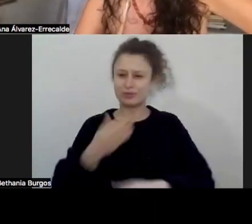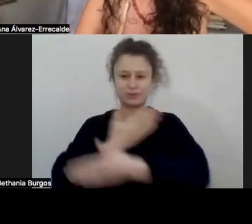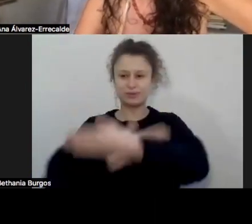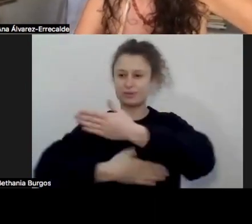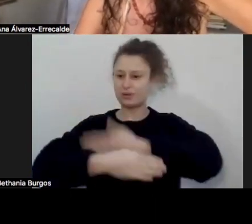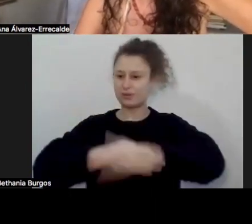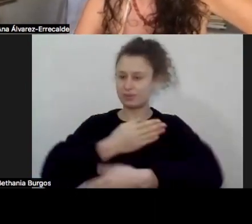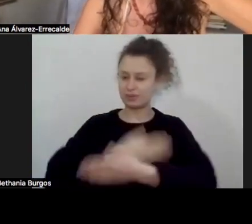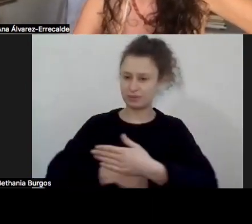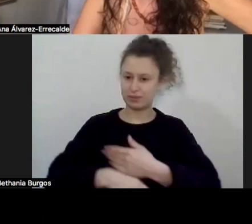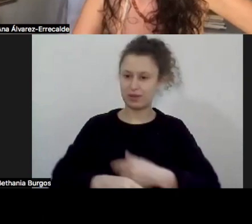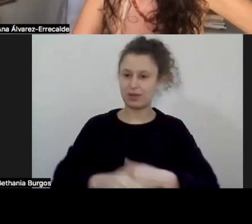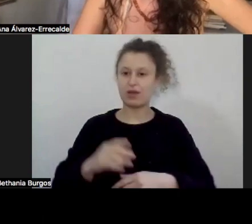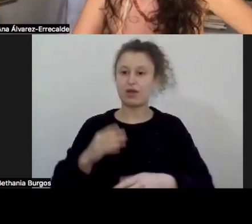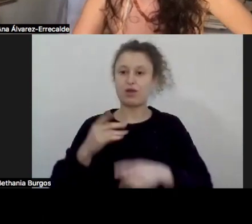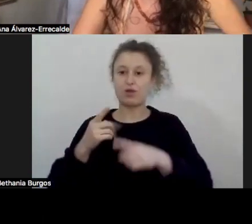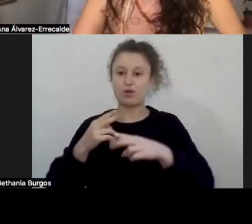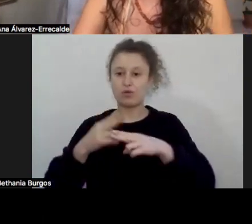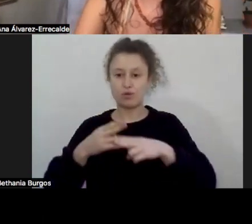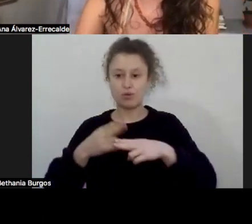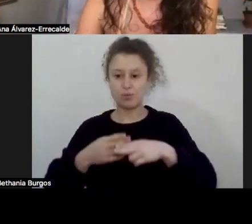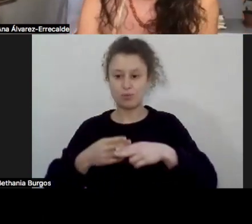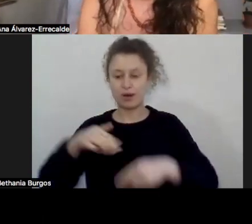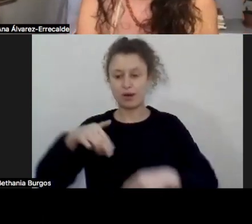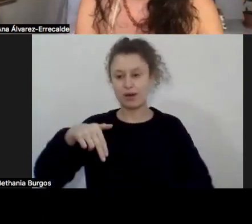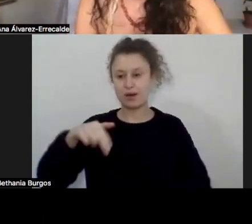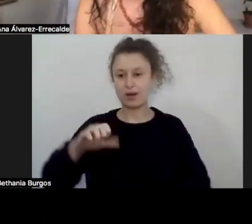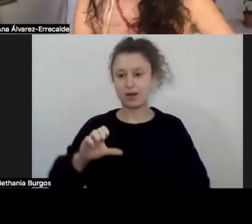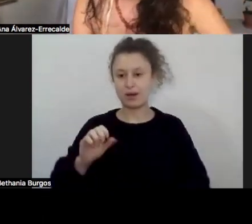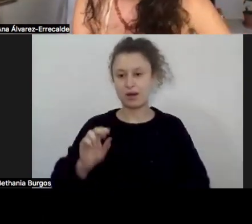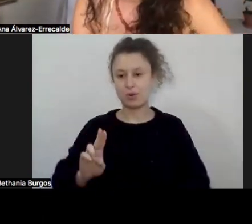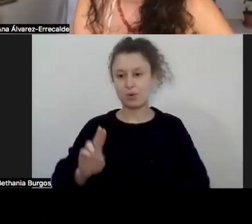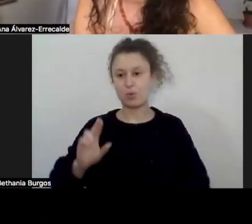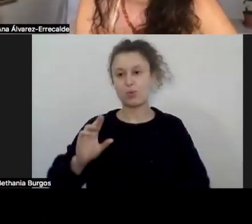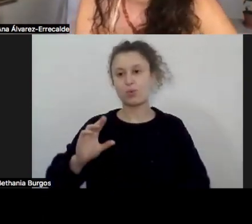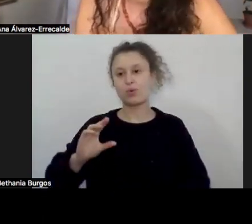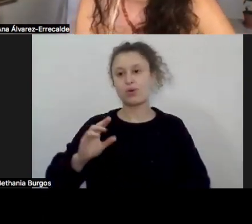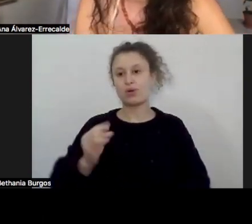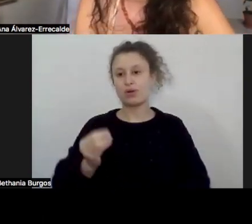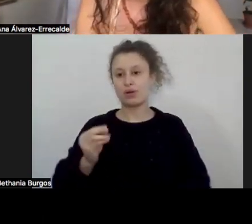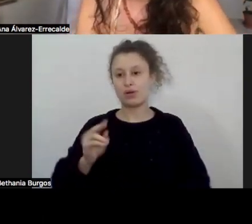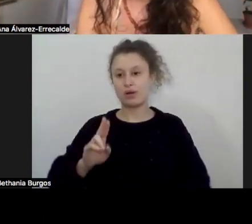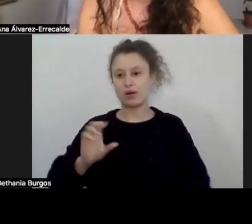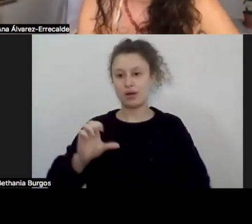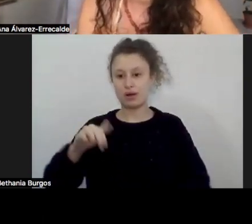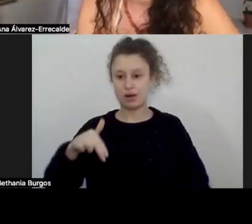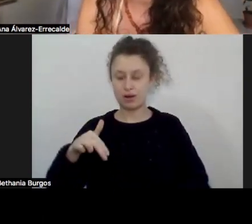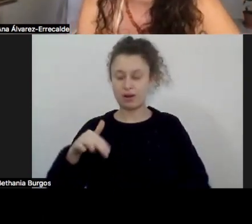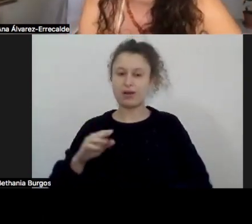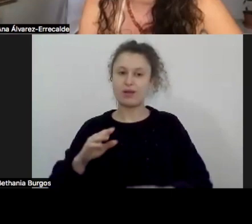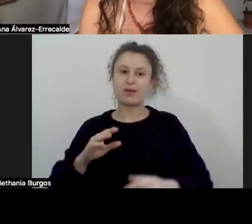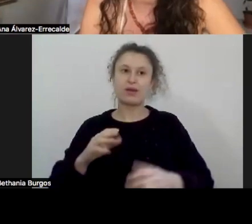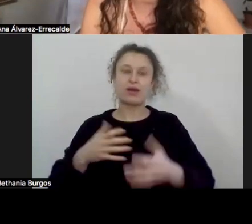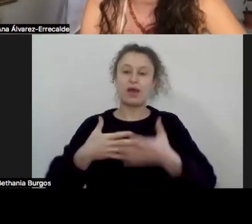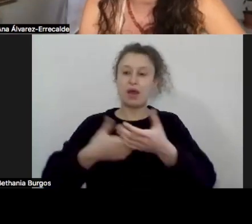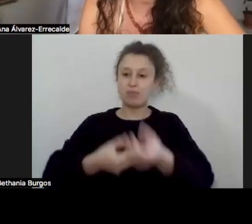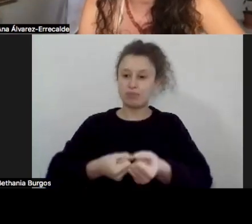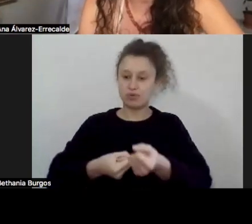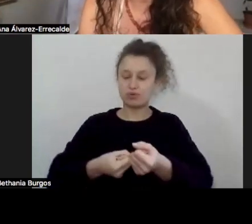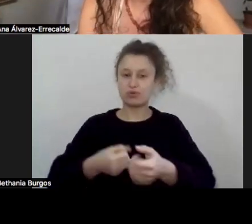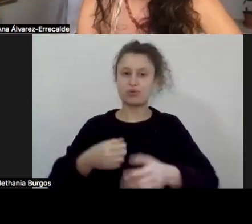El proyecto lo comencé en el 2019 con el apoyo de la beca Leonardo para creadores e